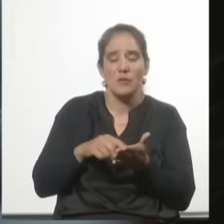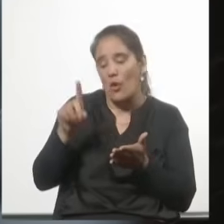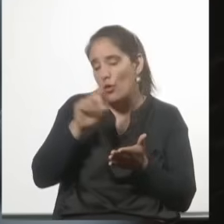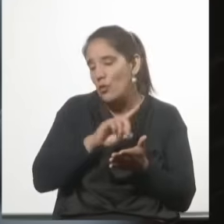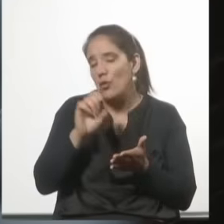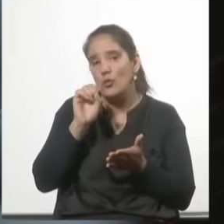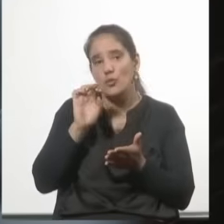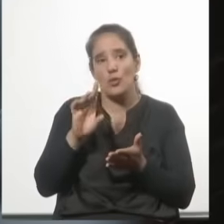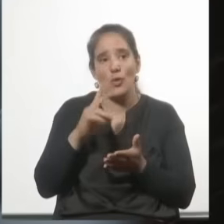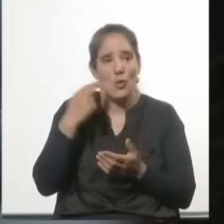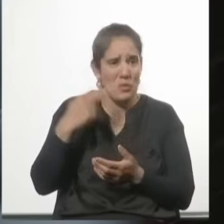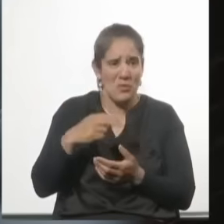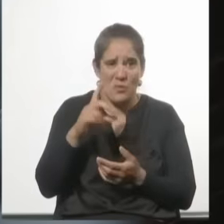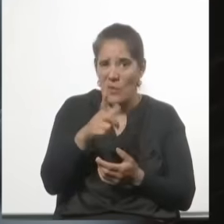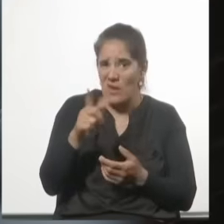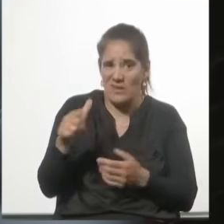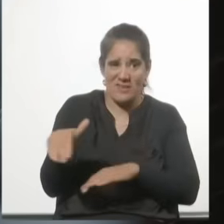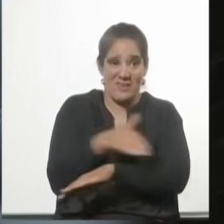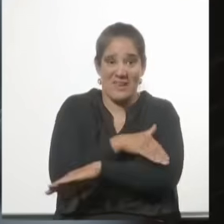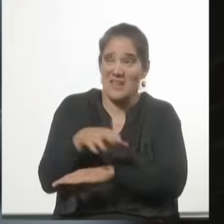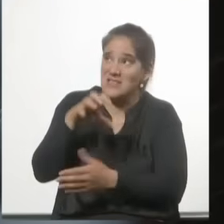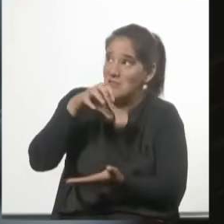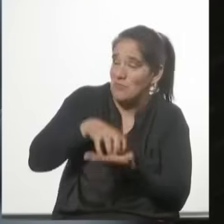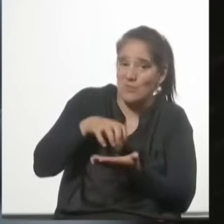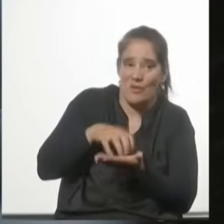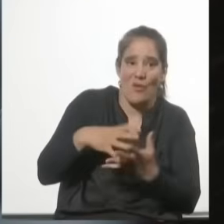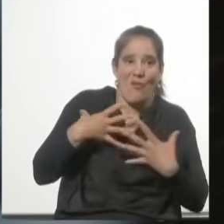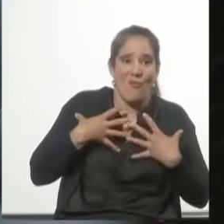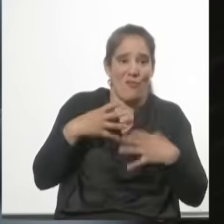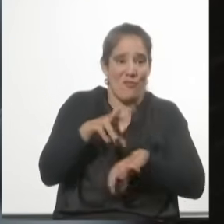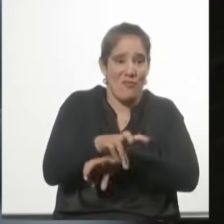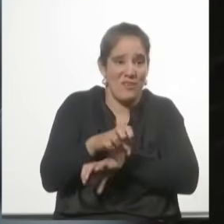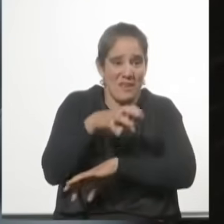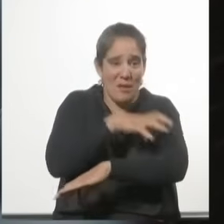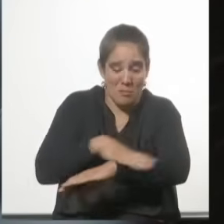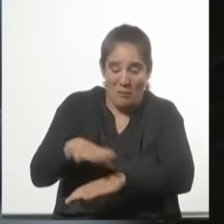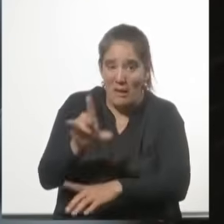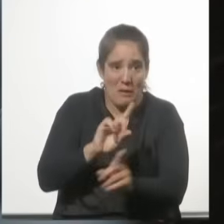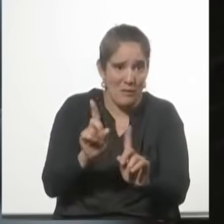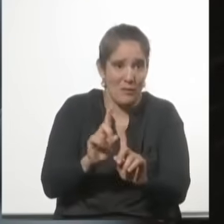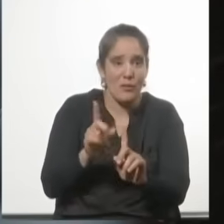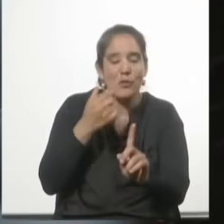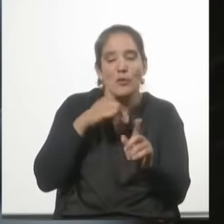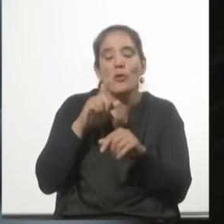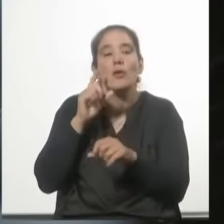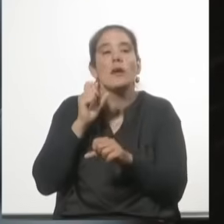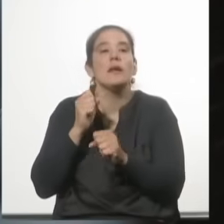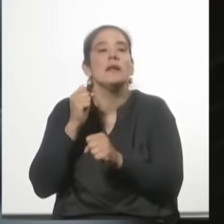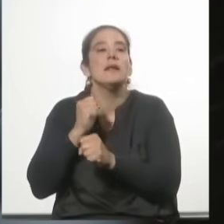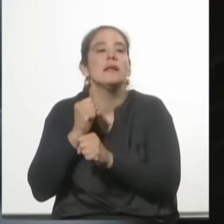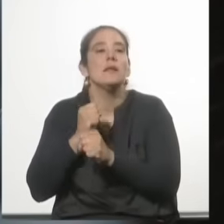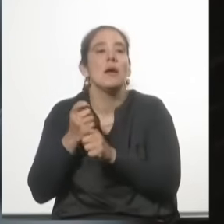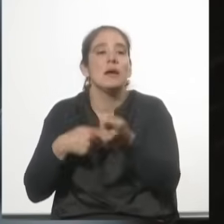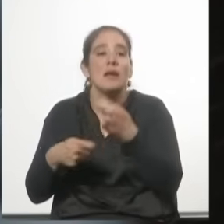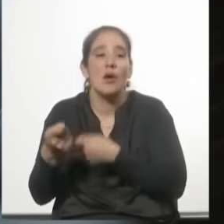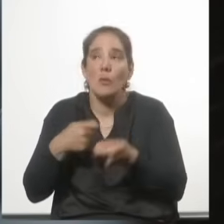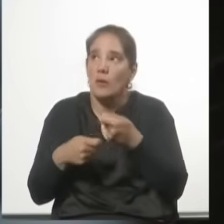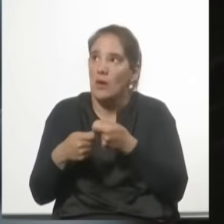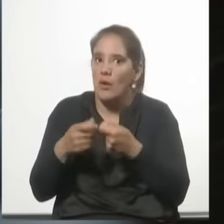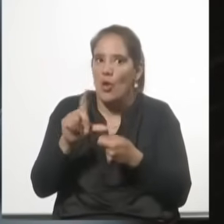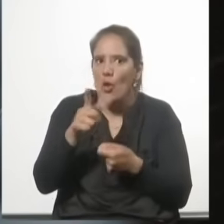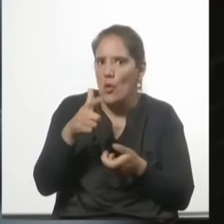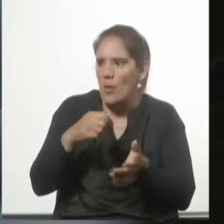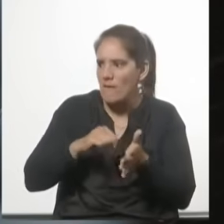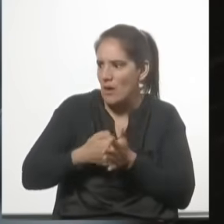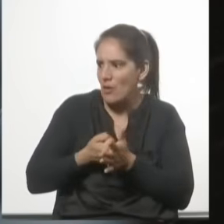solo no nos encontramos ante una empresa real con oficina física, sino que además en su actividad comercial y bancaria no se detectan,